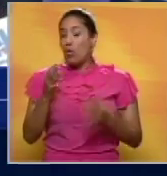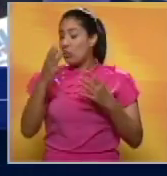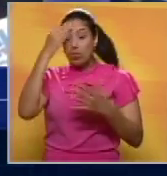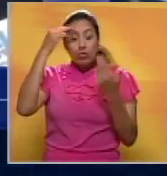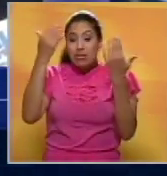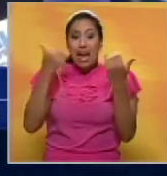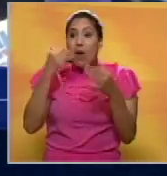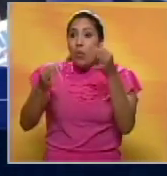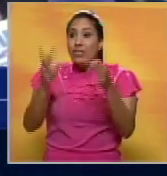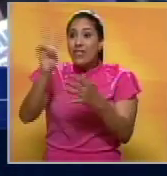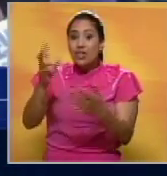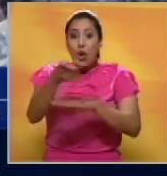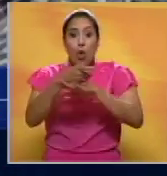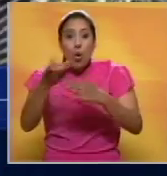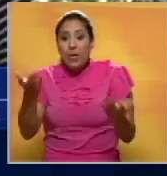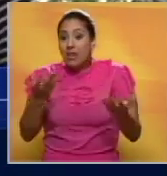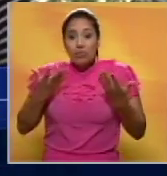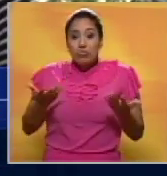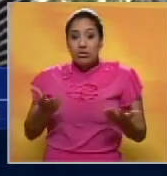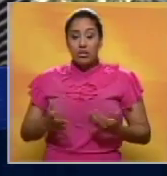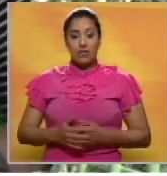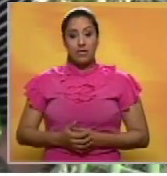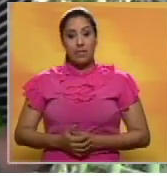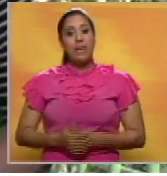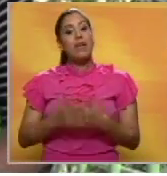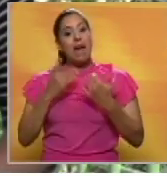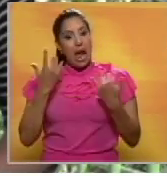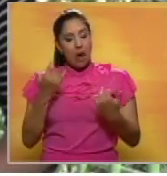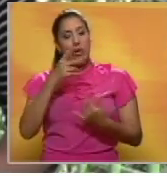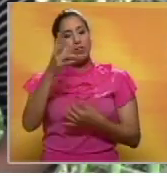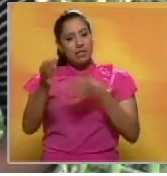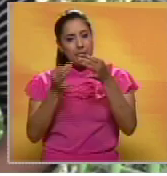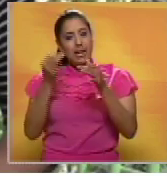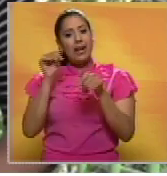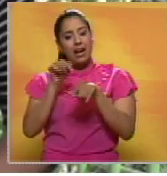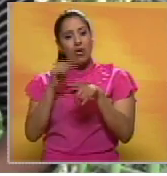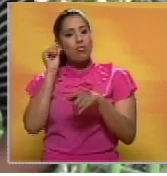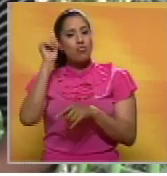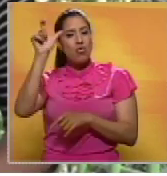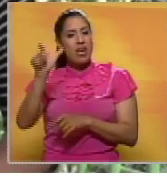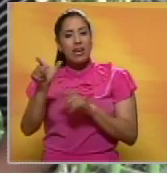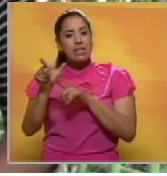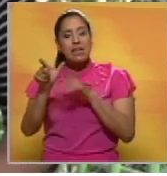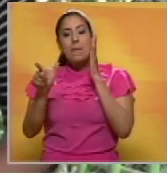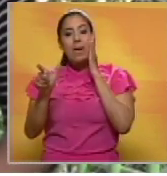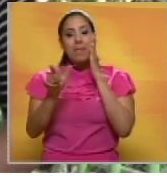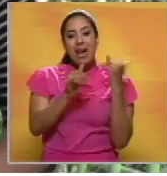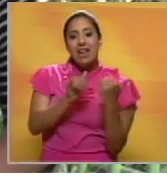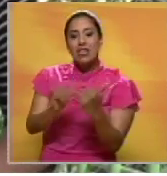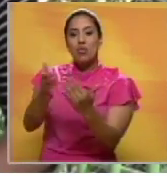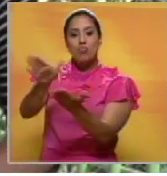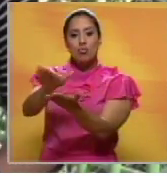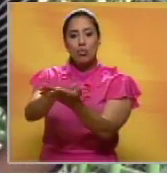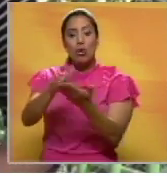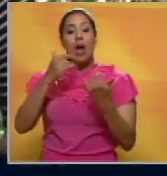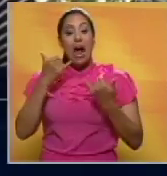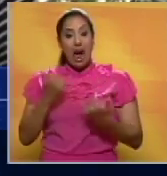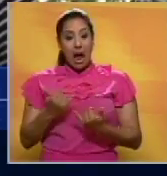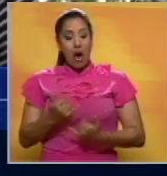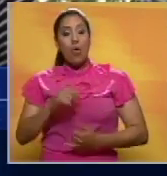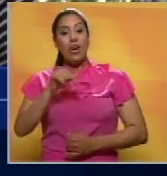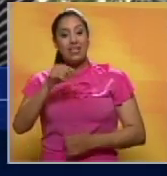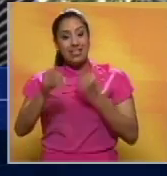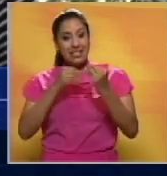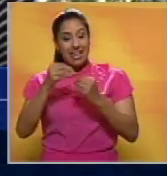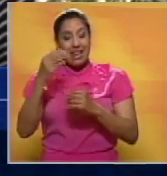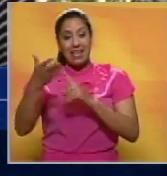justicia venezolana, el gobierno. Declaraciones que escuchaban ustedes de Marlene Quevedo, madre de la víctima. Cabe destacar que por los